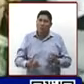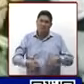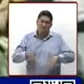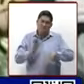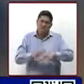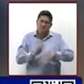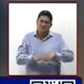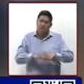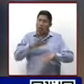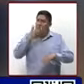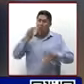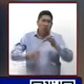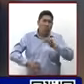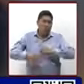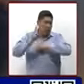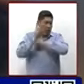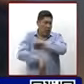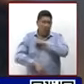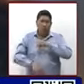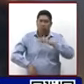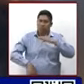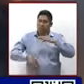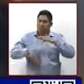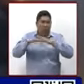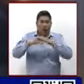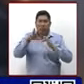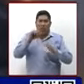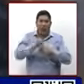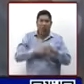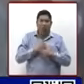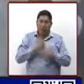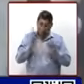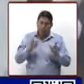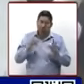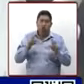contra los autores y que este hecho no se vuelva a repetir.